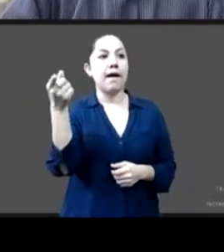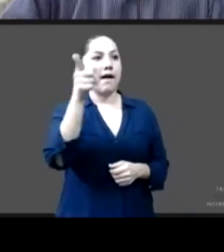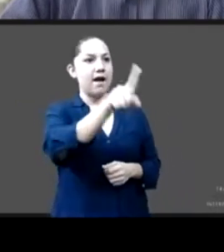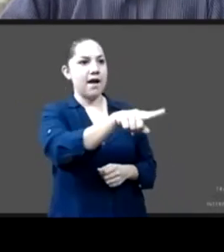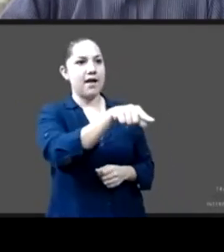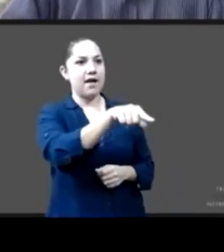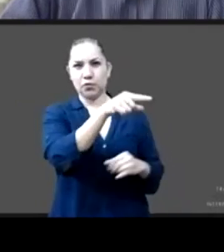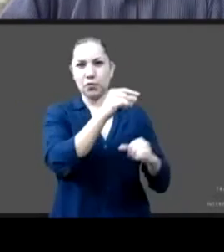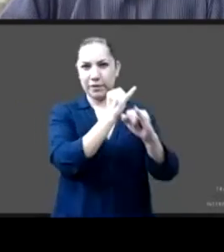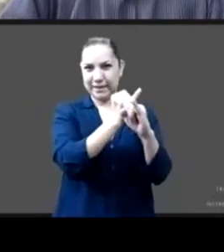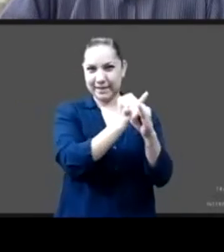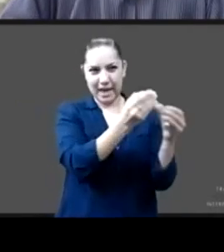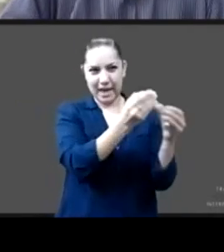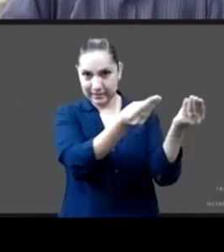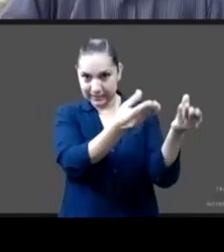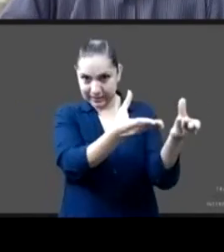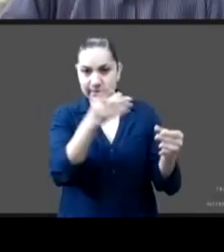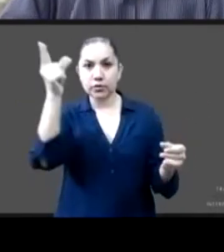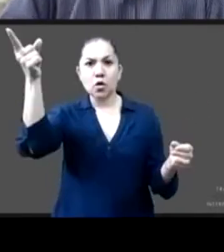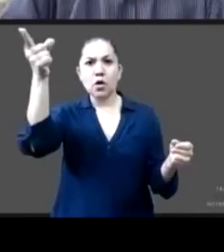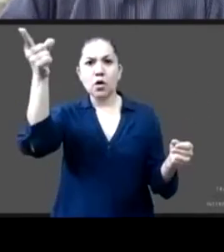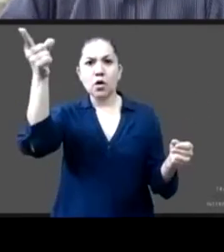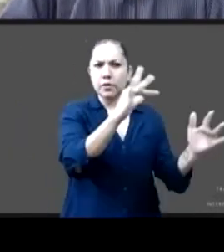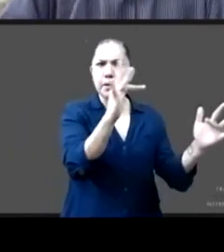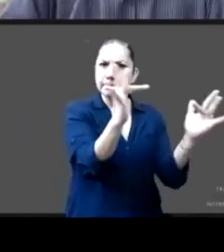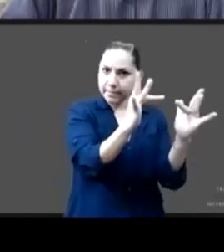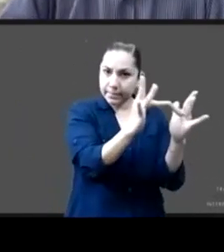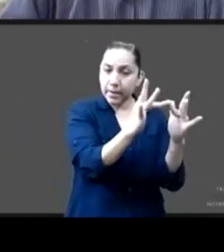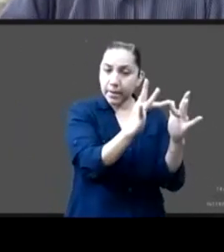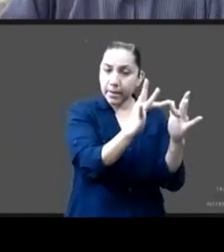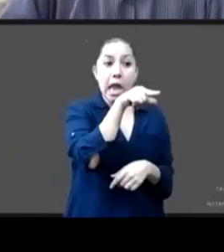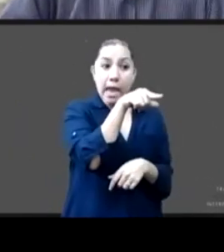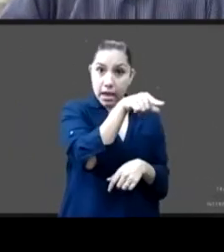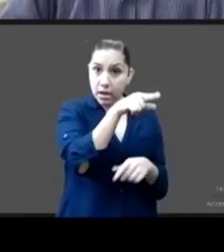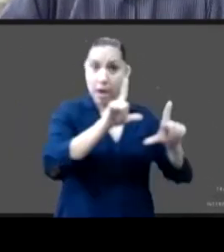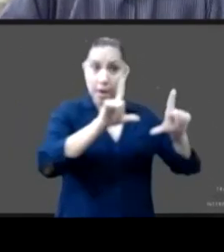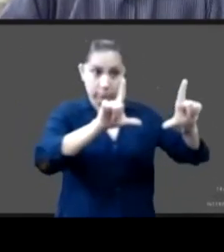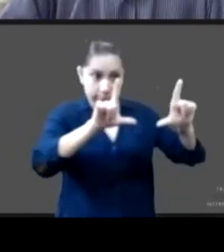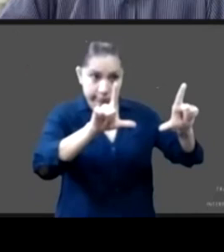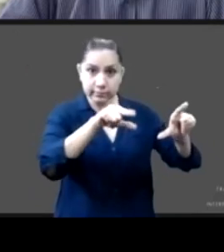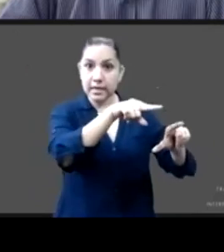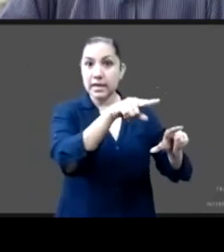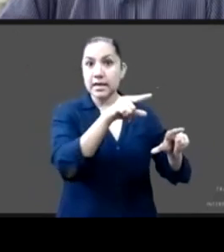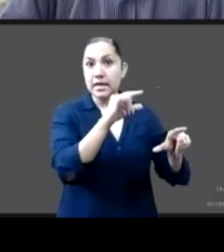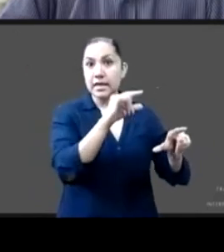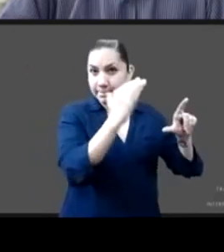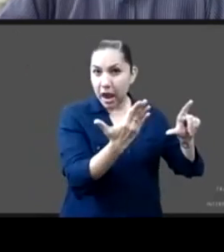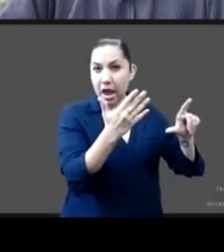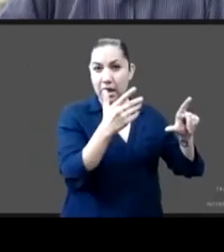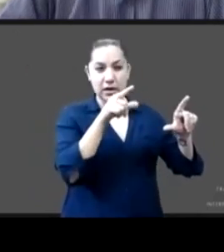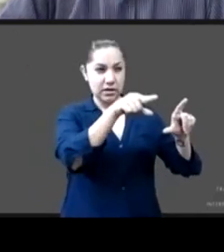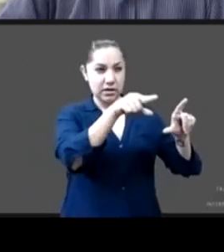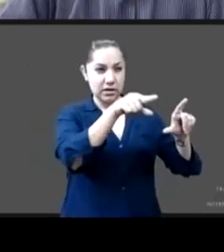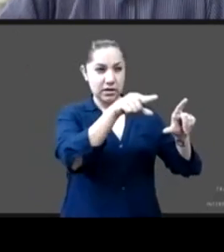Internet y solicitarle que ese contenido que está en el Internet